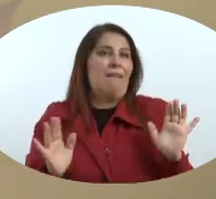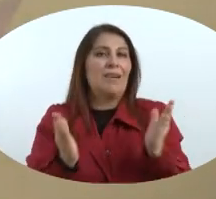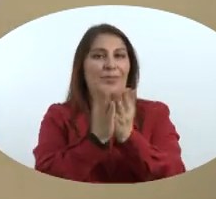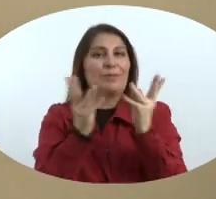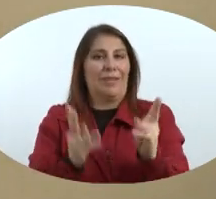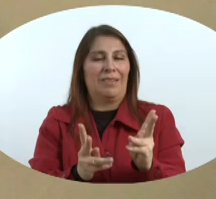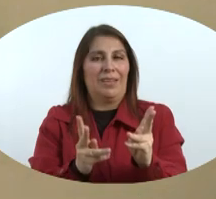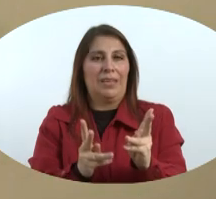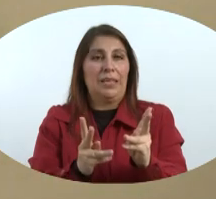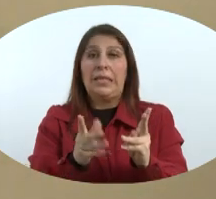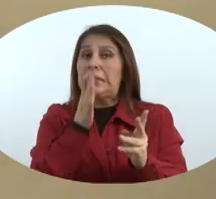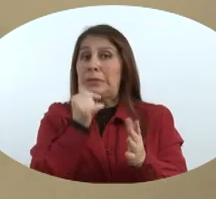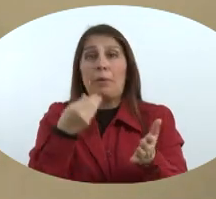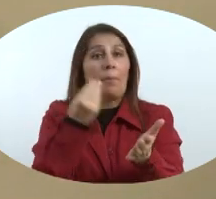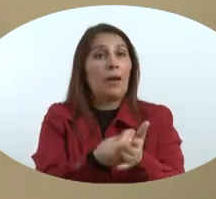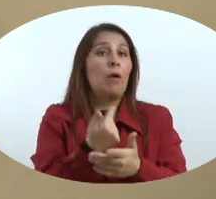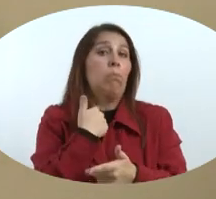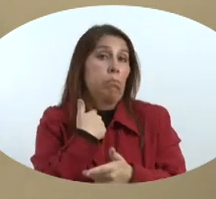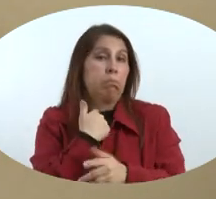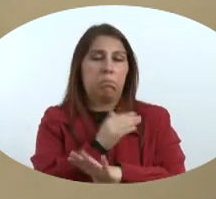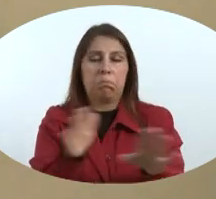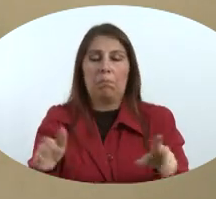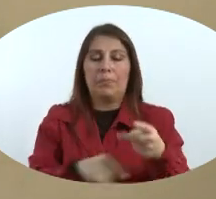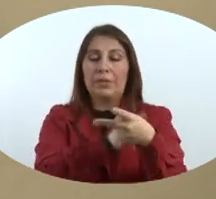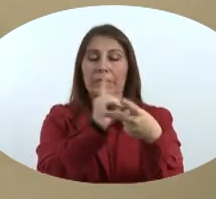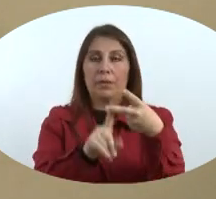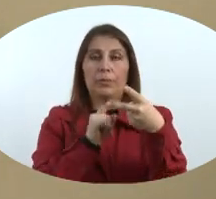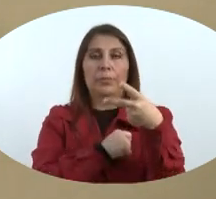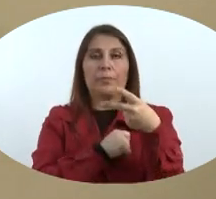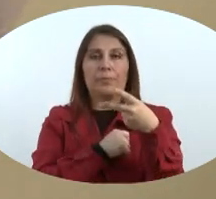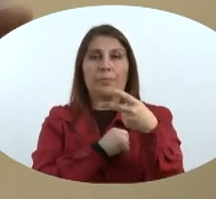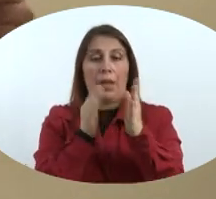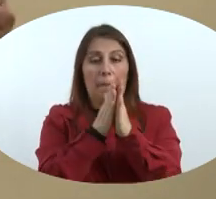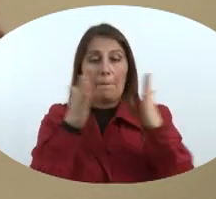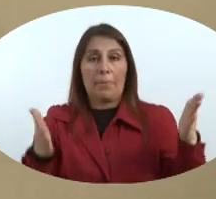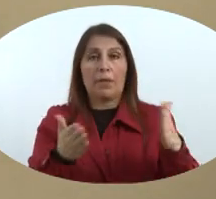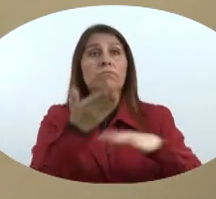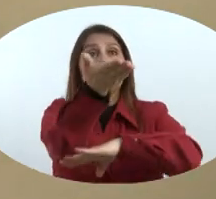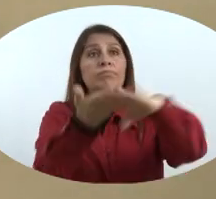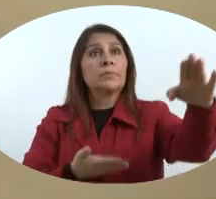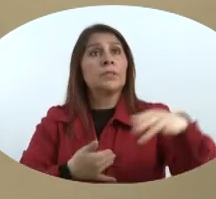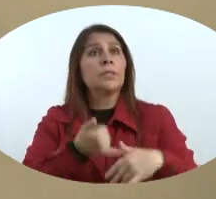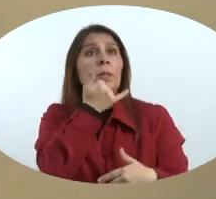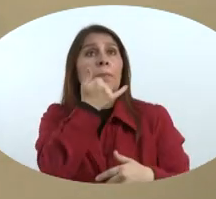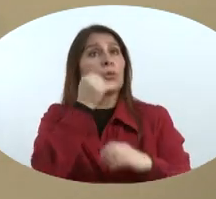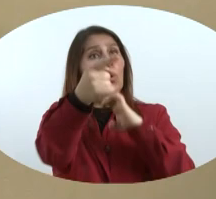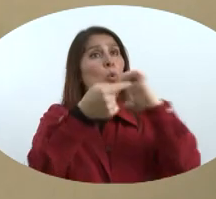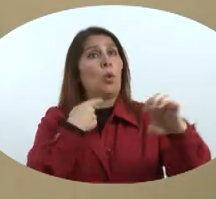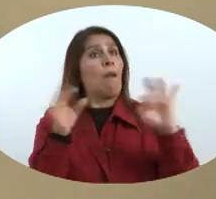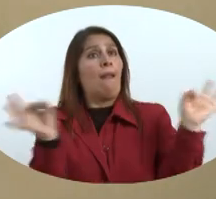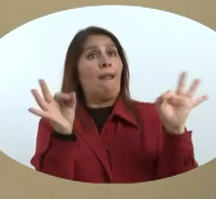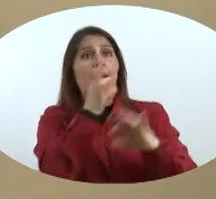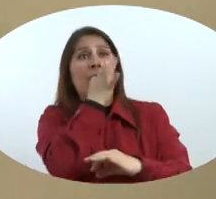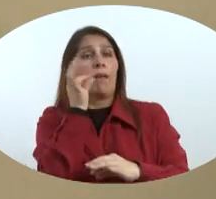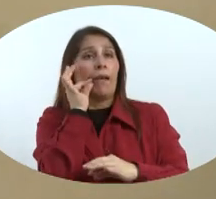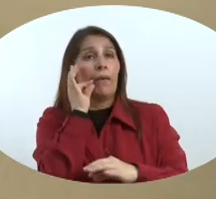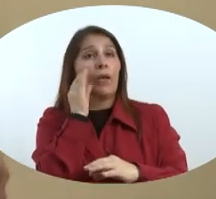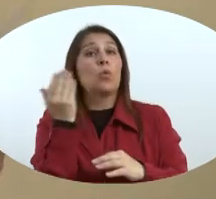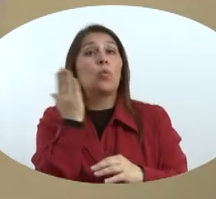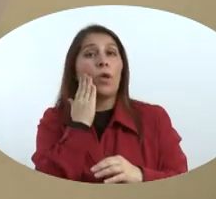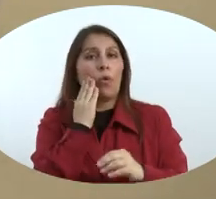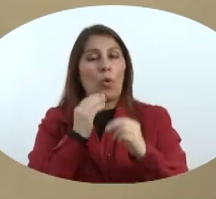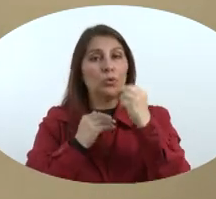tiene que estar pagada la matrícula segundo el periodo de reclamaciones por no envío de claves